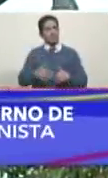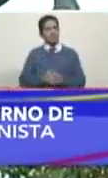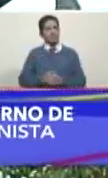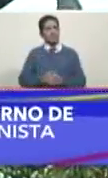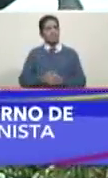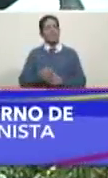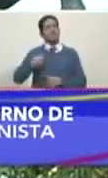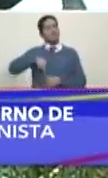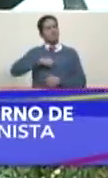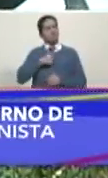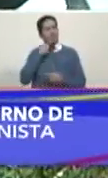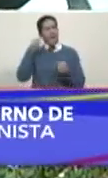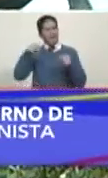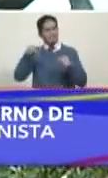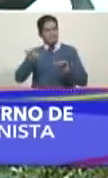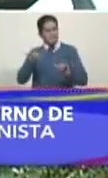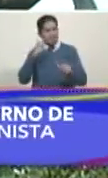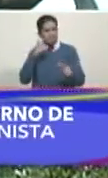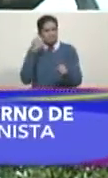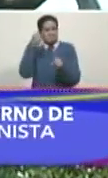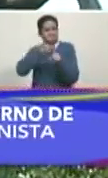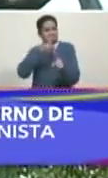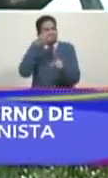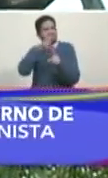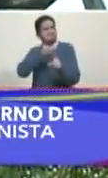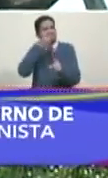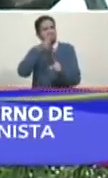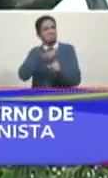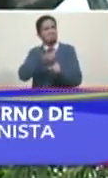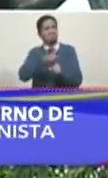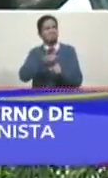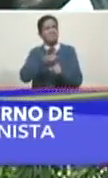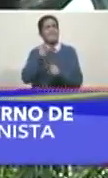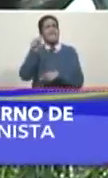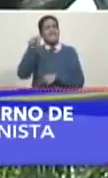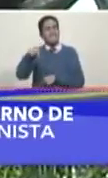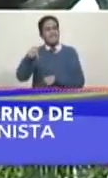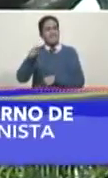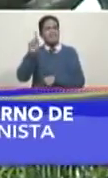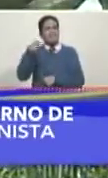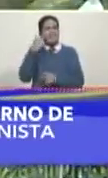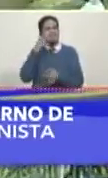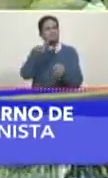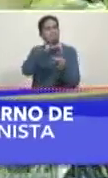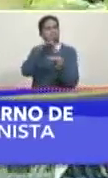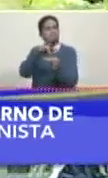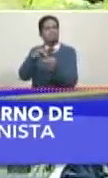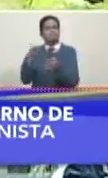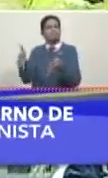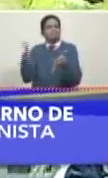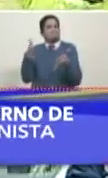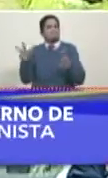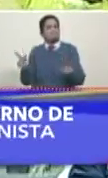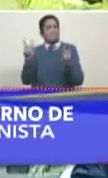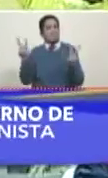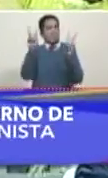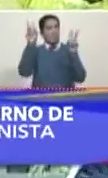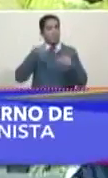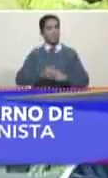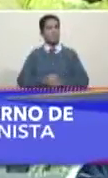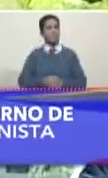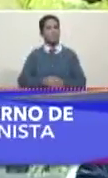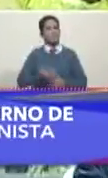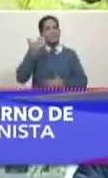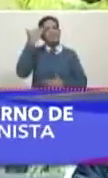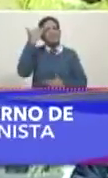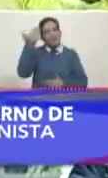tantas batallas y donde hemos cultivado tantas victorias. Saludo a